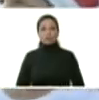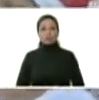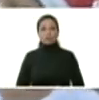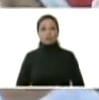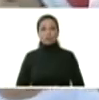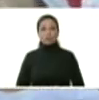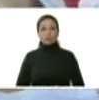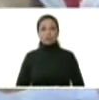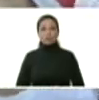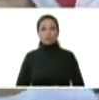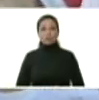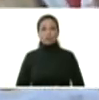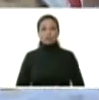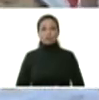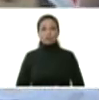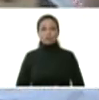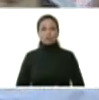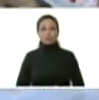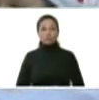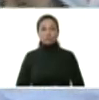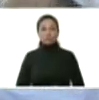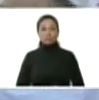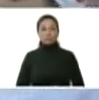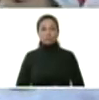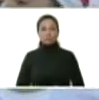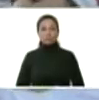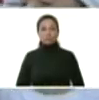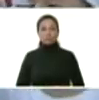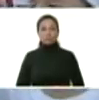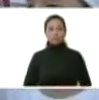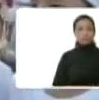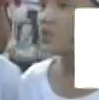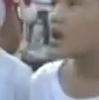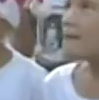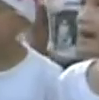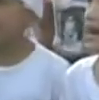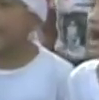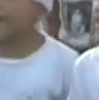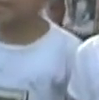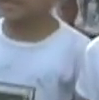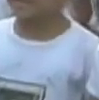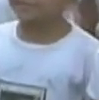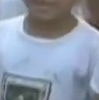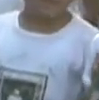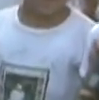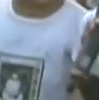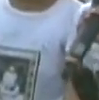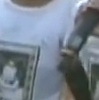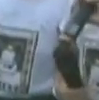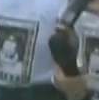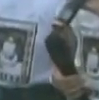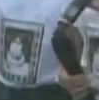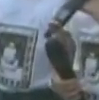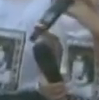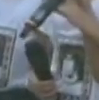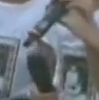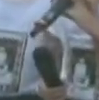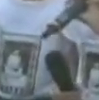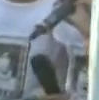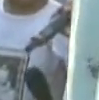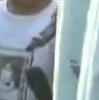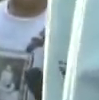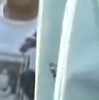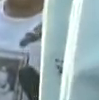Preparen la mesa, el cielo a la luz, para que reciban al niño Jesús, para que reciban al niño